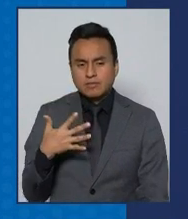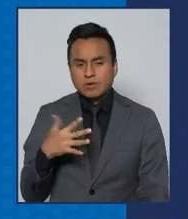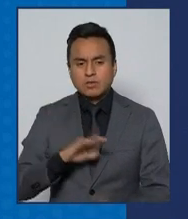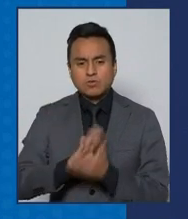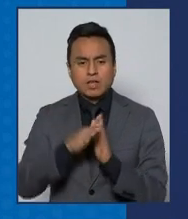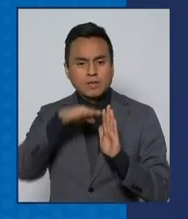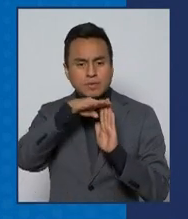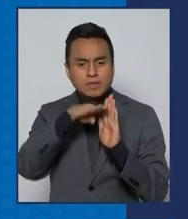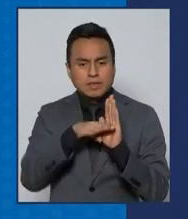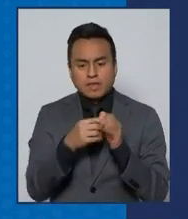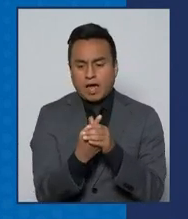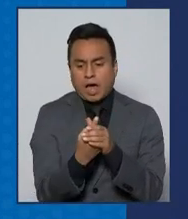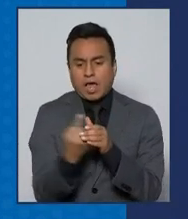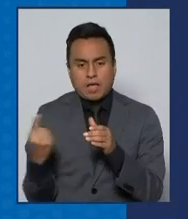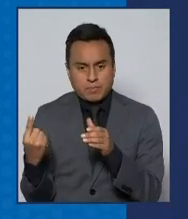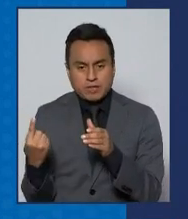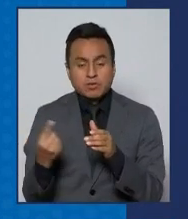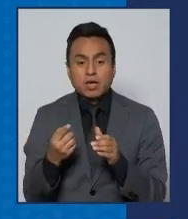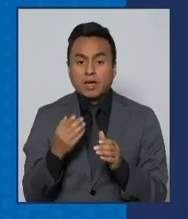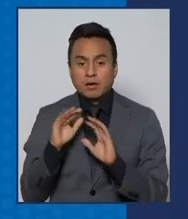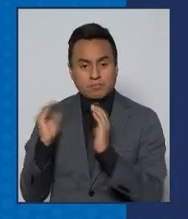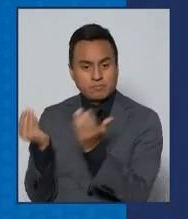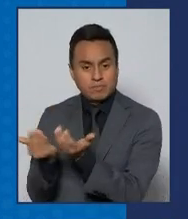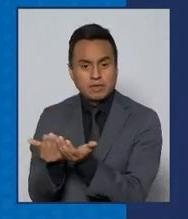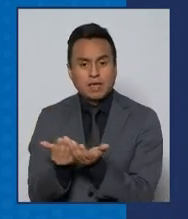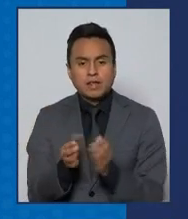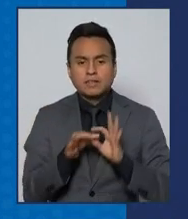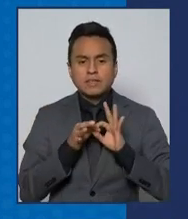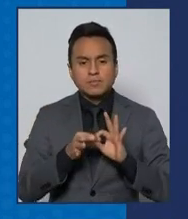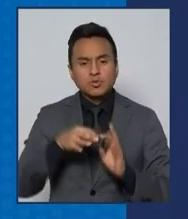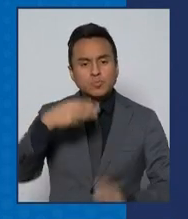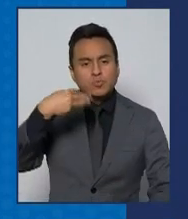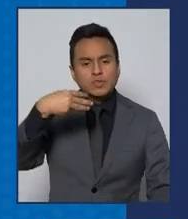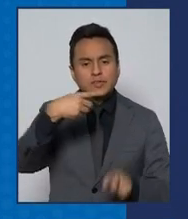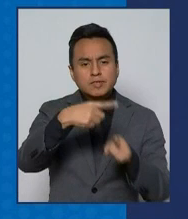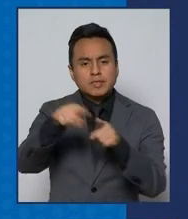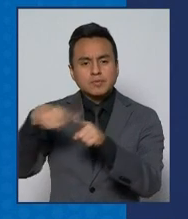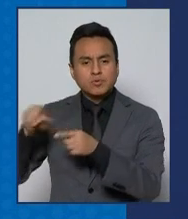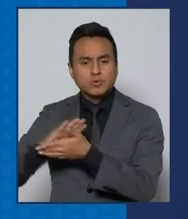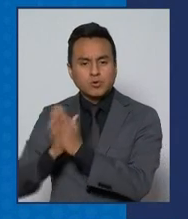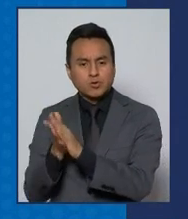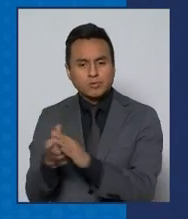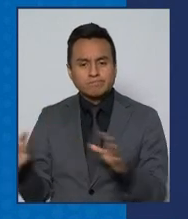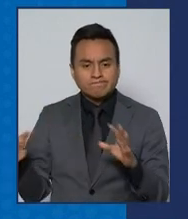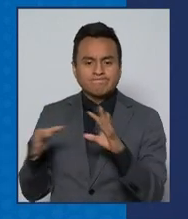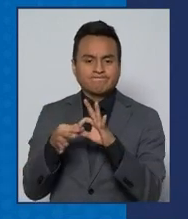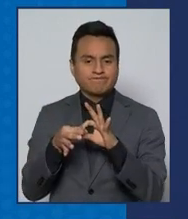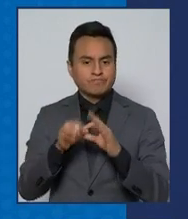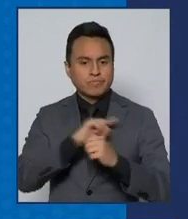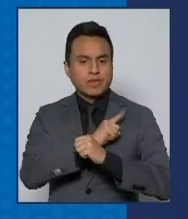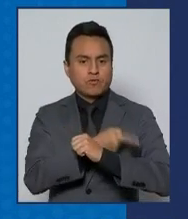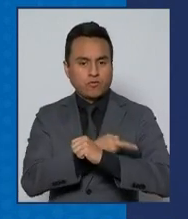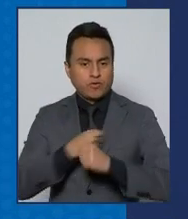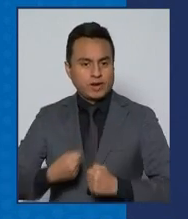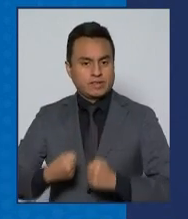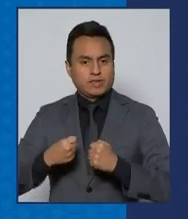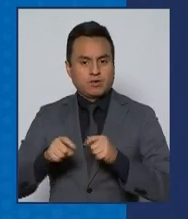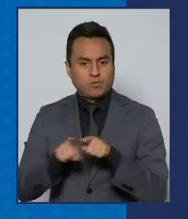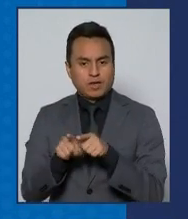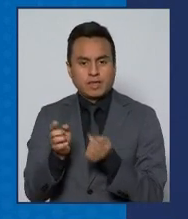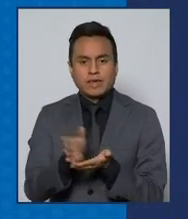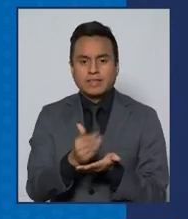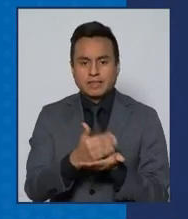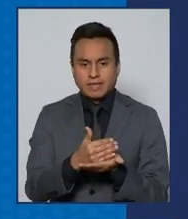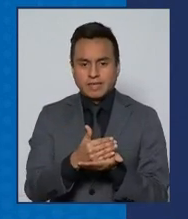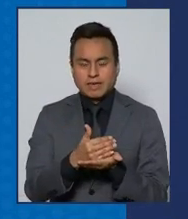las medidas de aislamiento y agradecemos lo que los municipios que se han plegado con fuerza y con energía a esta